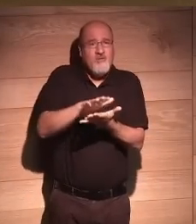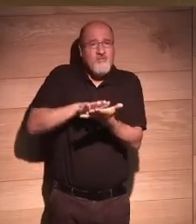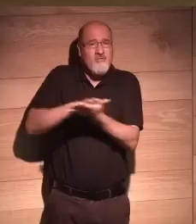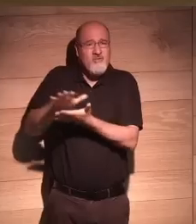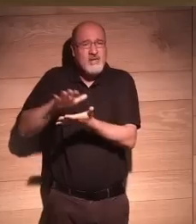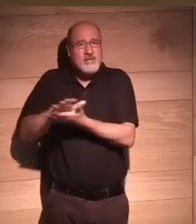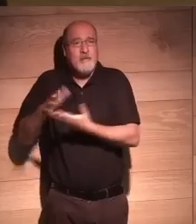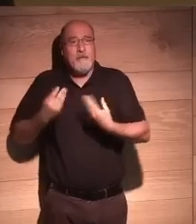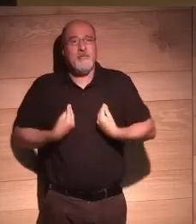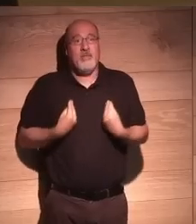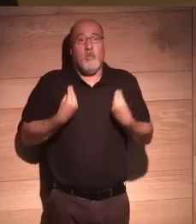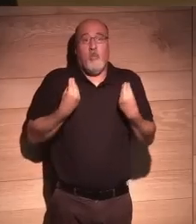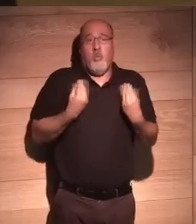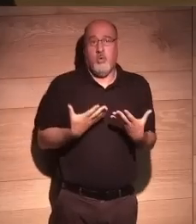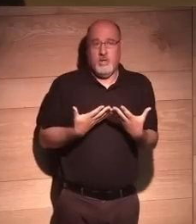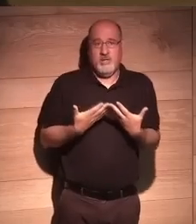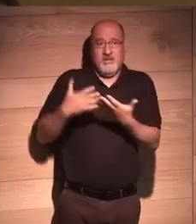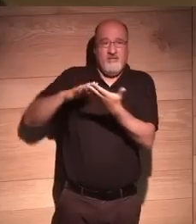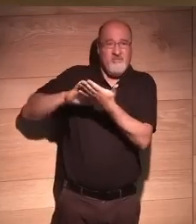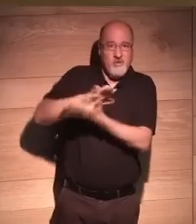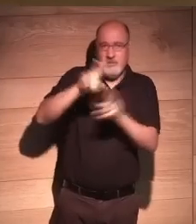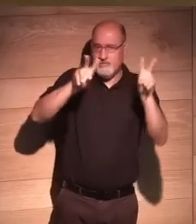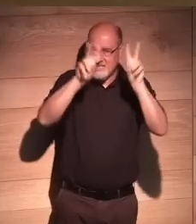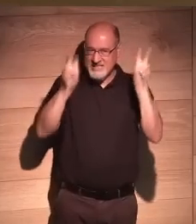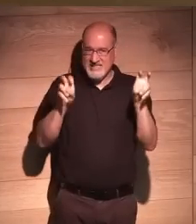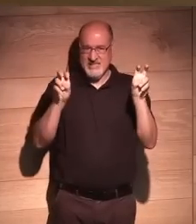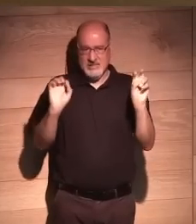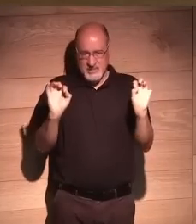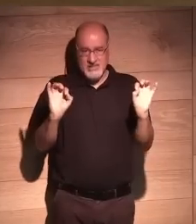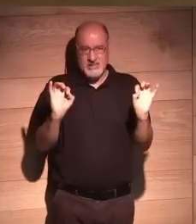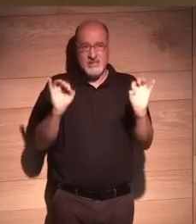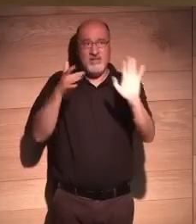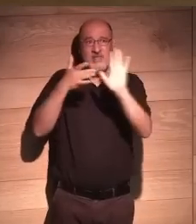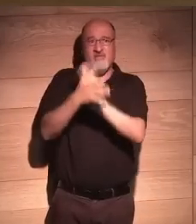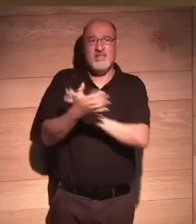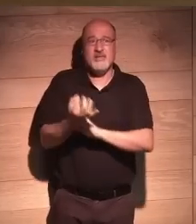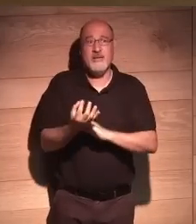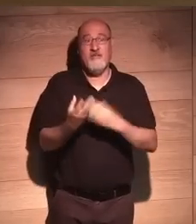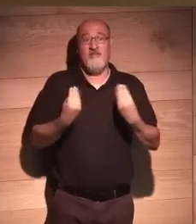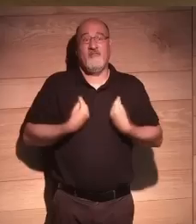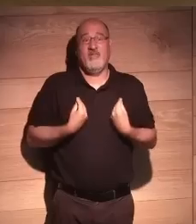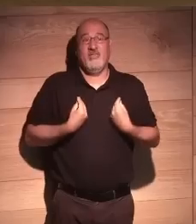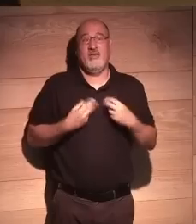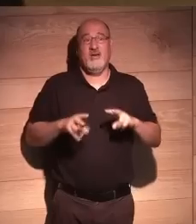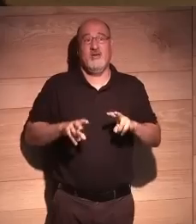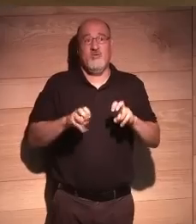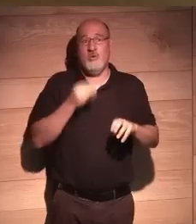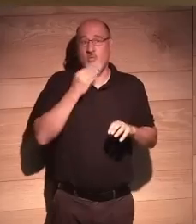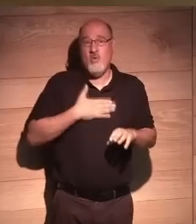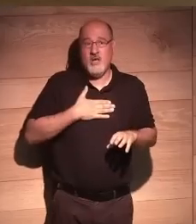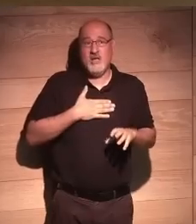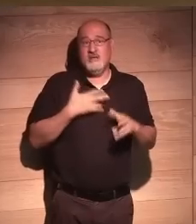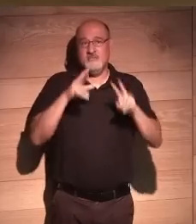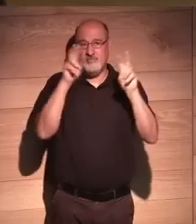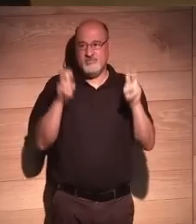un ideal de vida buena, entre comillas, porque primero habría que definir para quién es vida nueva.